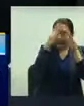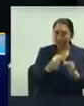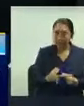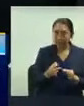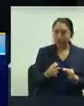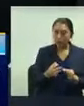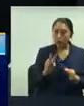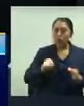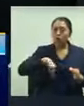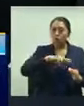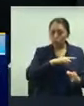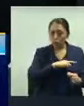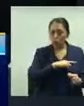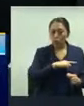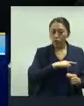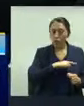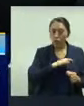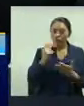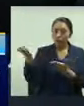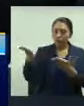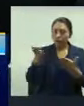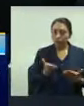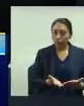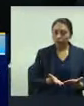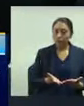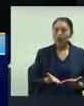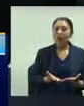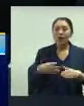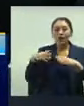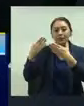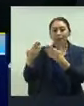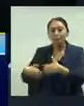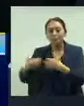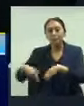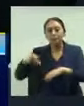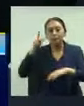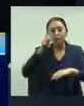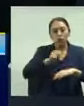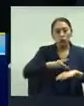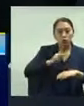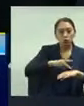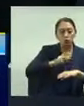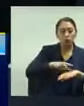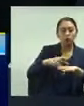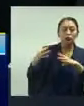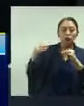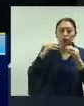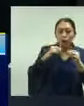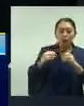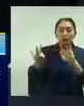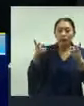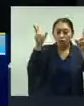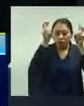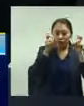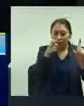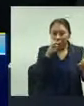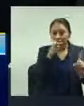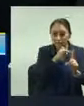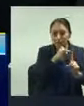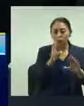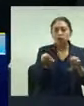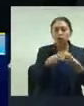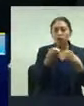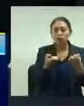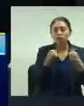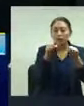darles este espacio a que reaccionaran las empresas portuarias y comentaran sobre sus temas específicos. Entonces,